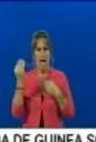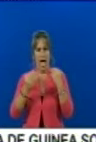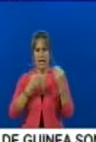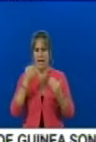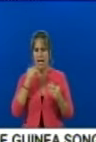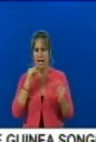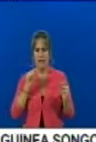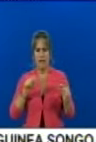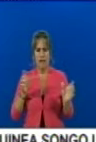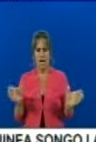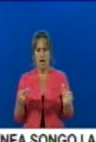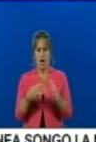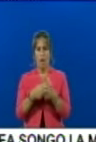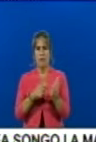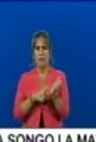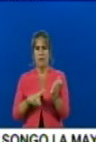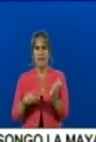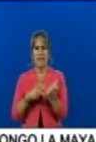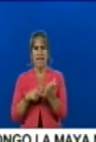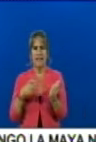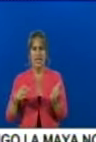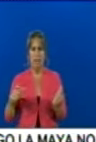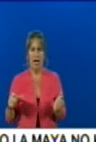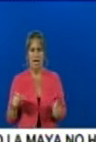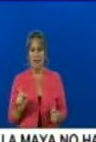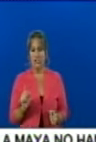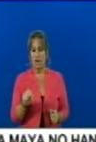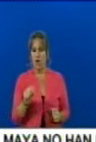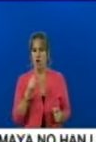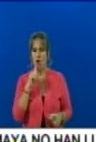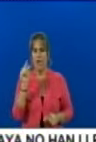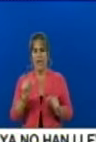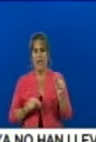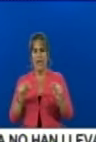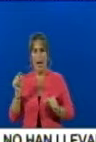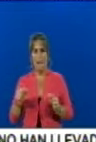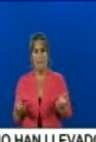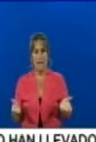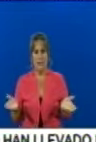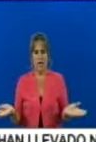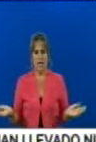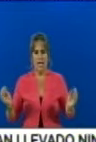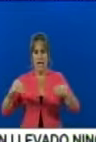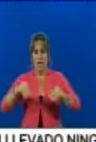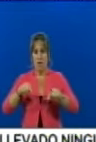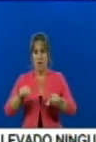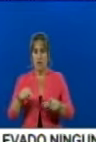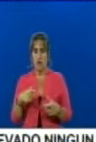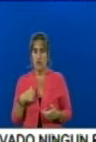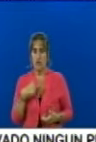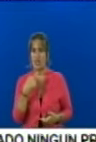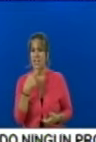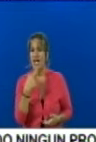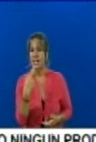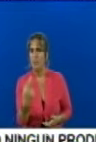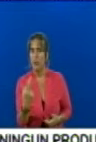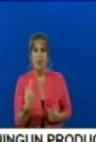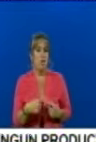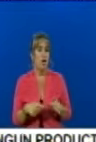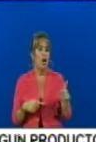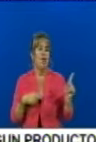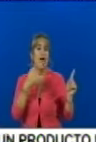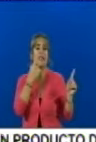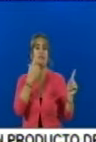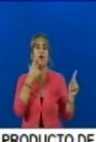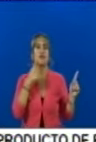en el Comité Provincial del Partido con las personas involucradas con dar respuesta a esto, pero lo más importante es que